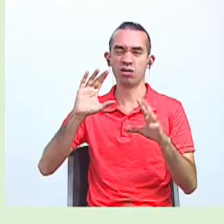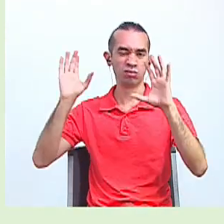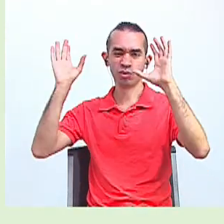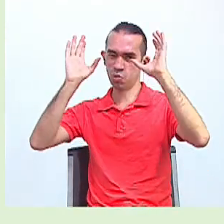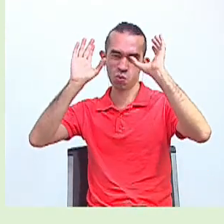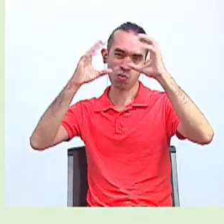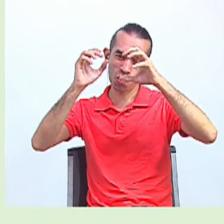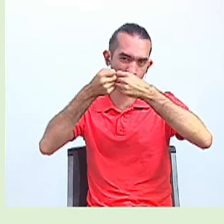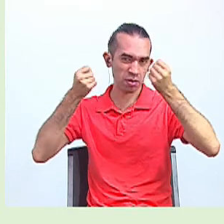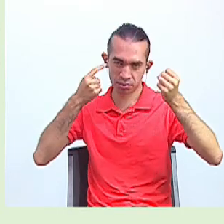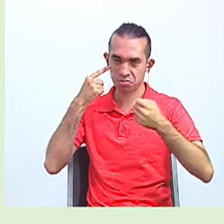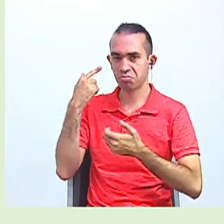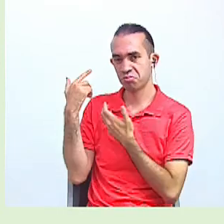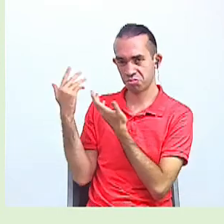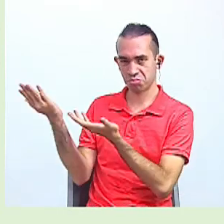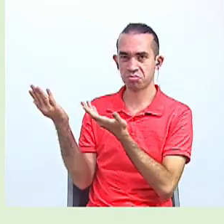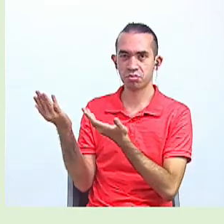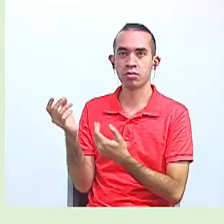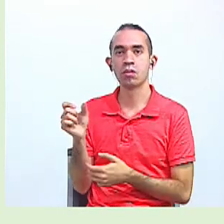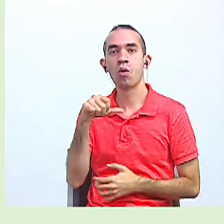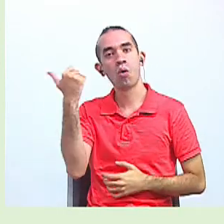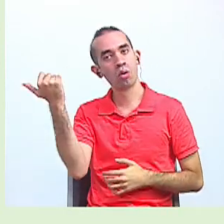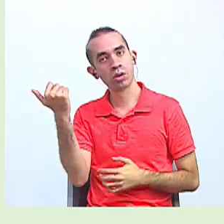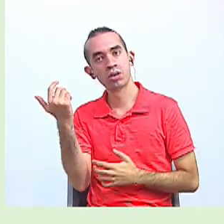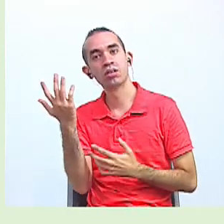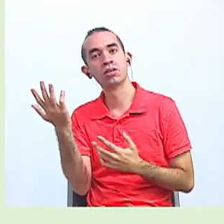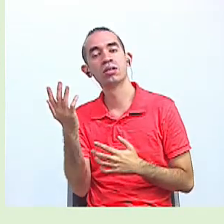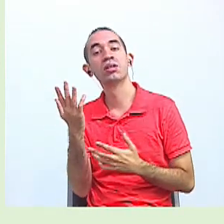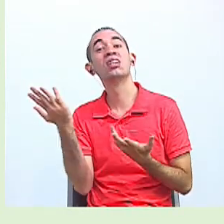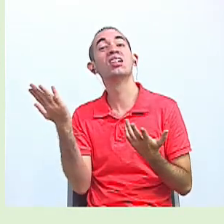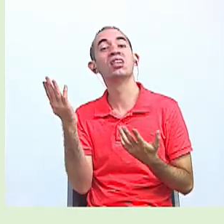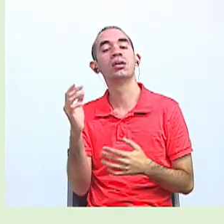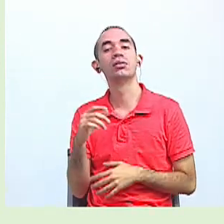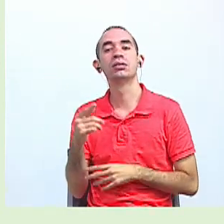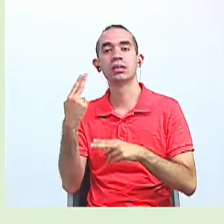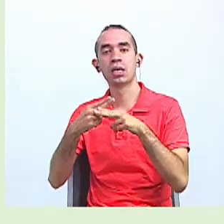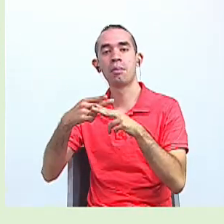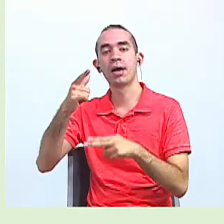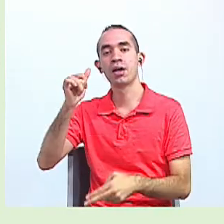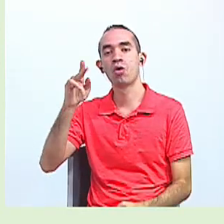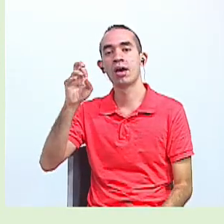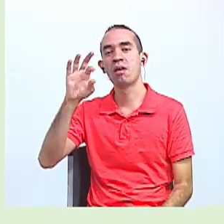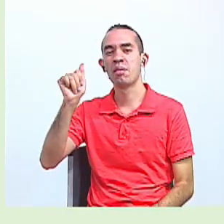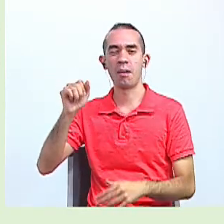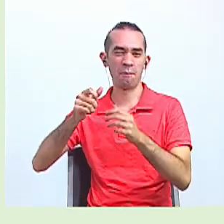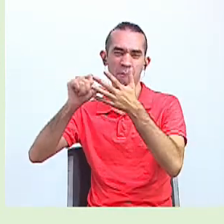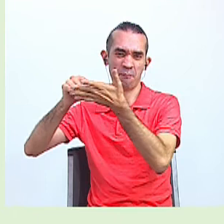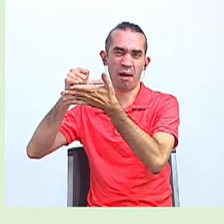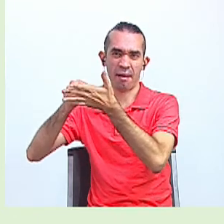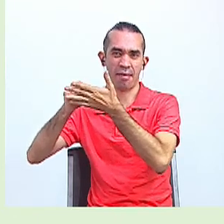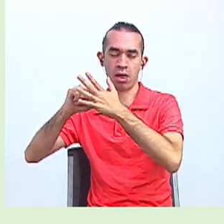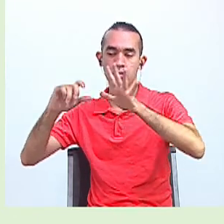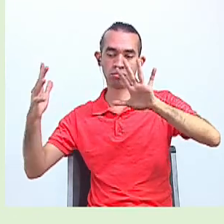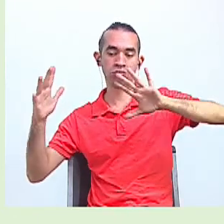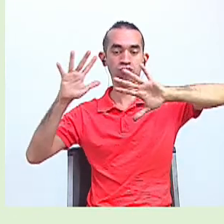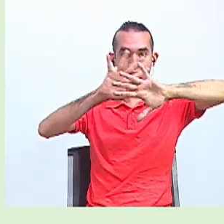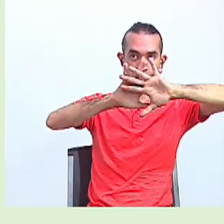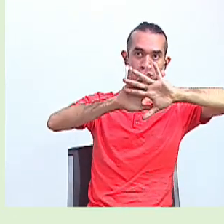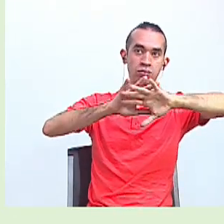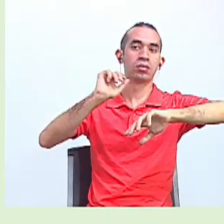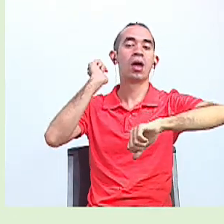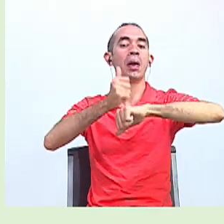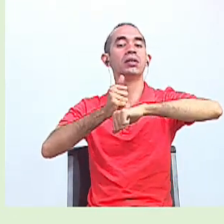Maps, pero ahora utilizando otra herramienta de GeoGebra para poder también ubicar el recorrido de Ana en un plano